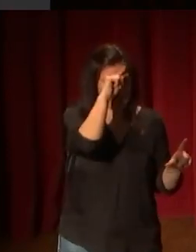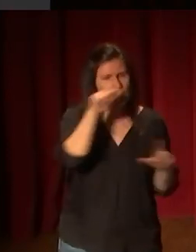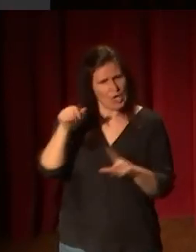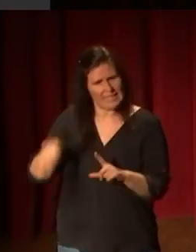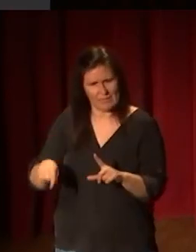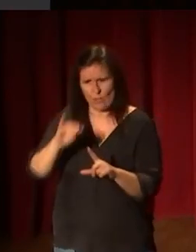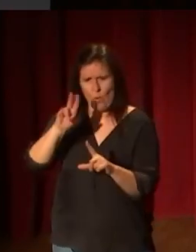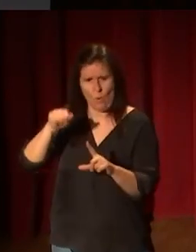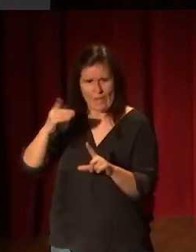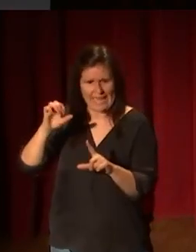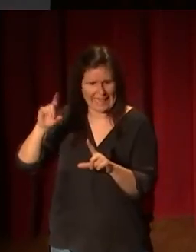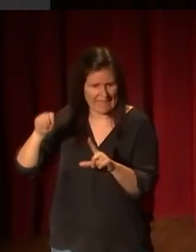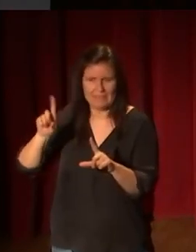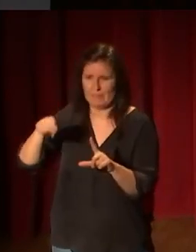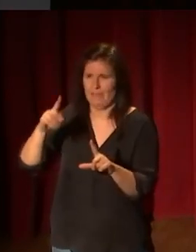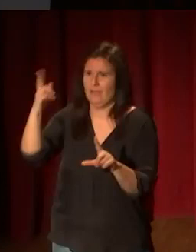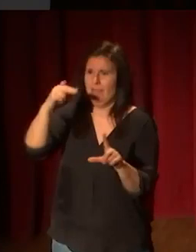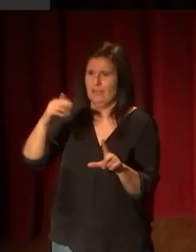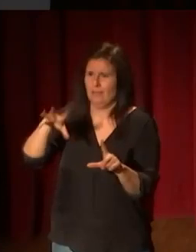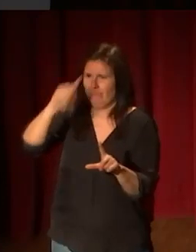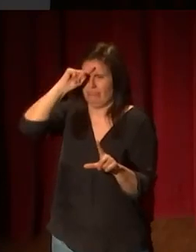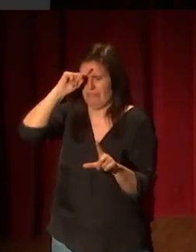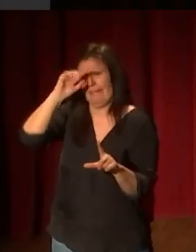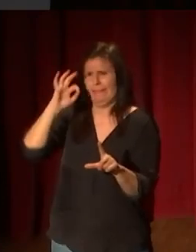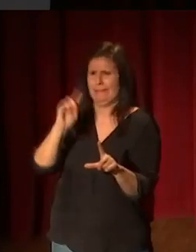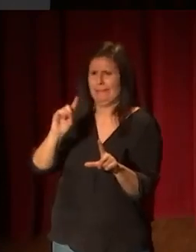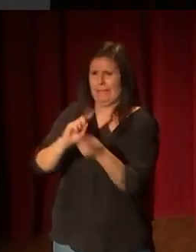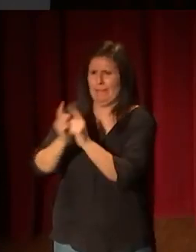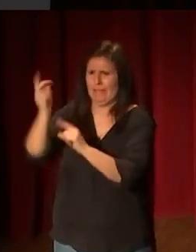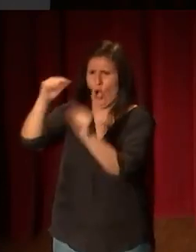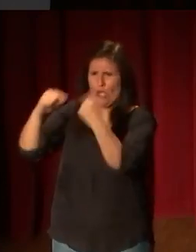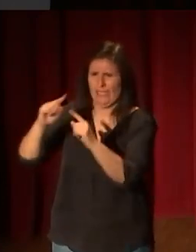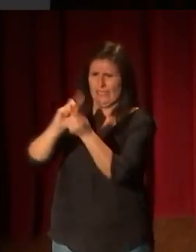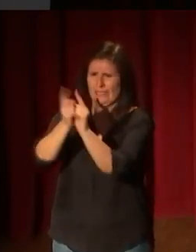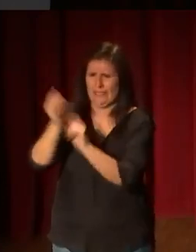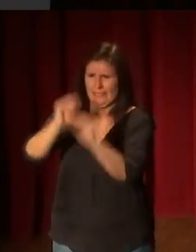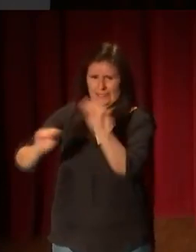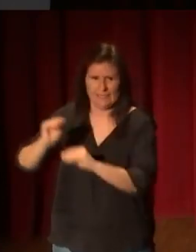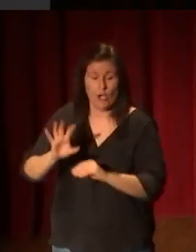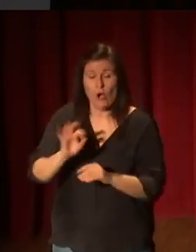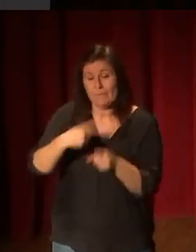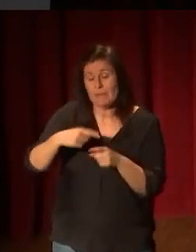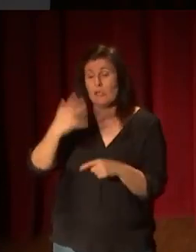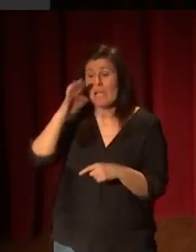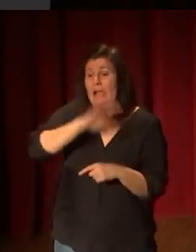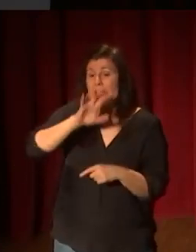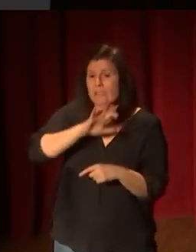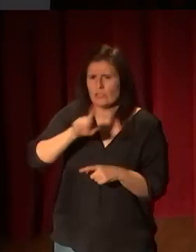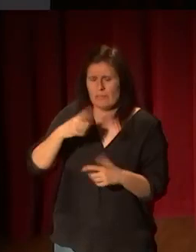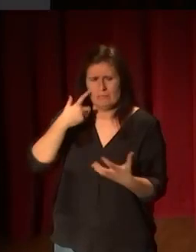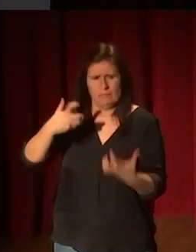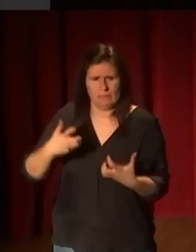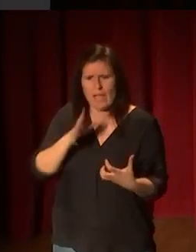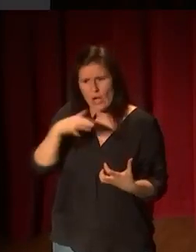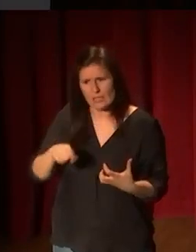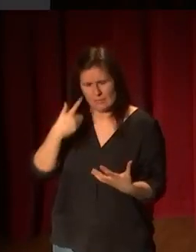también corregía sus cuadros antes de darlos por acabados o estos elementos anecdóticos que llamaban también la atención y nos